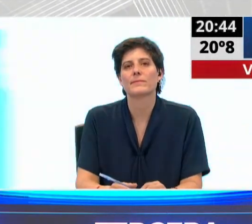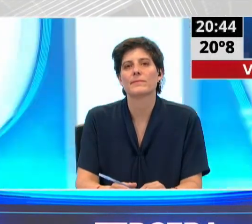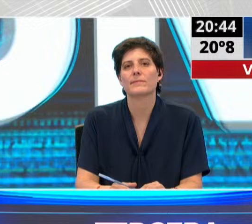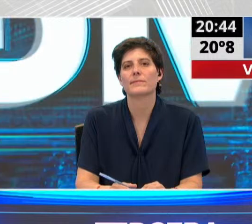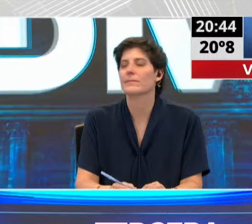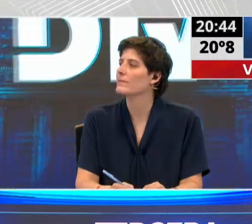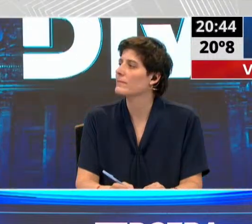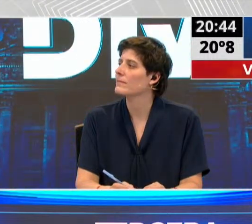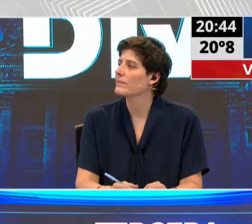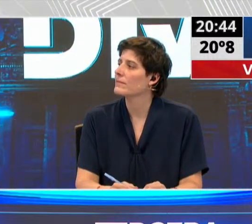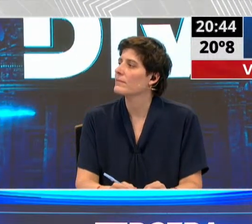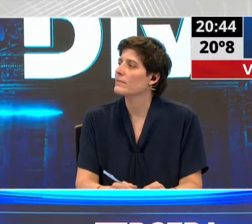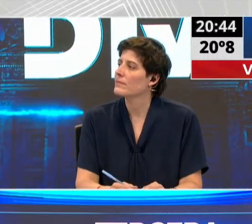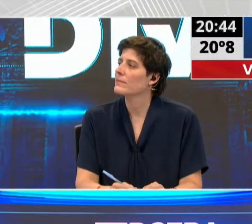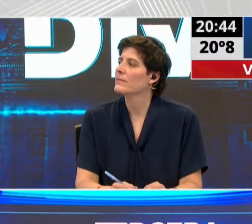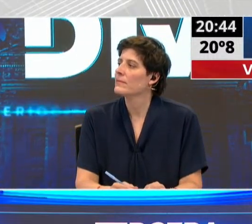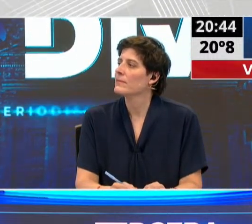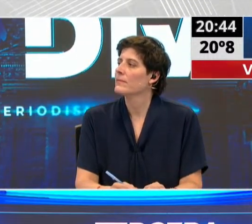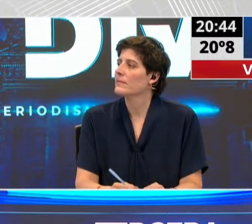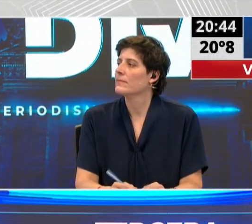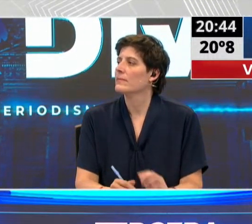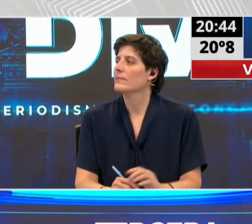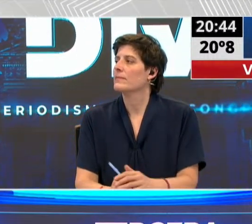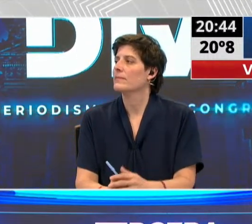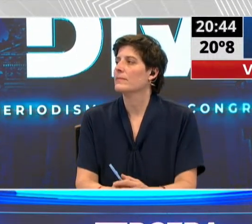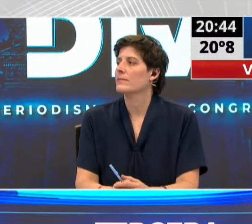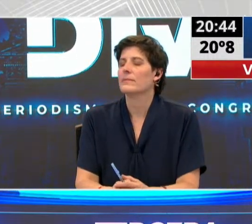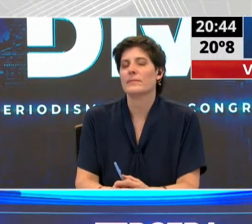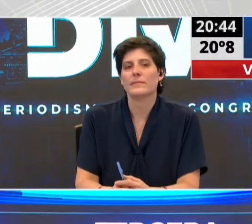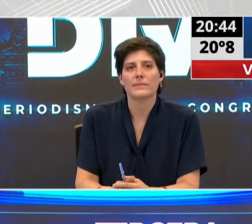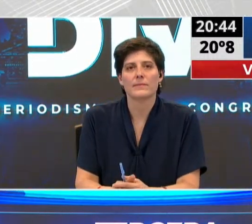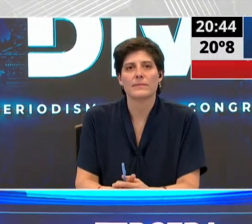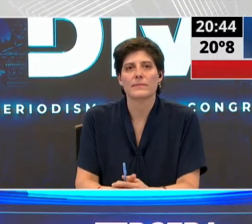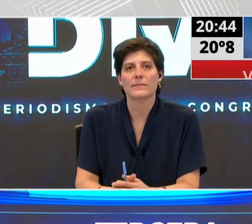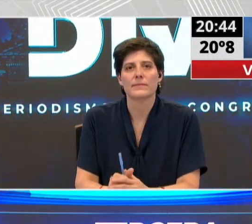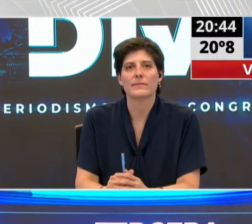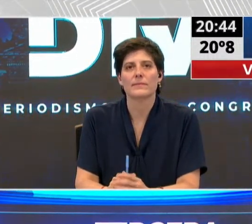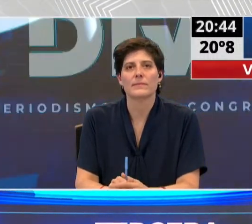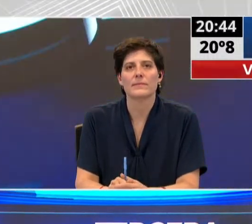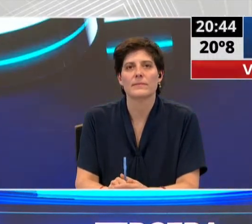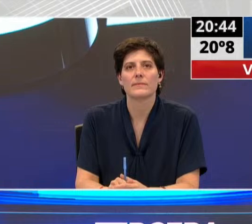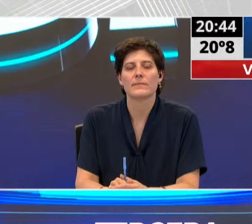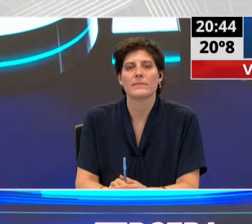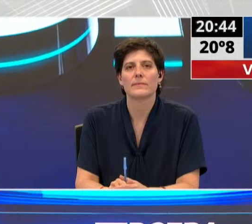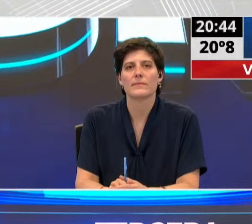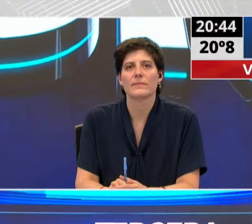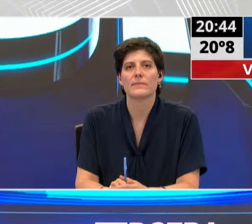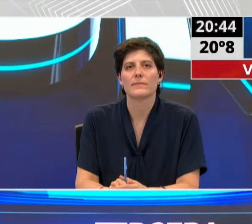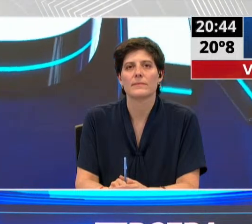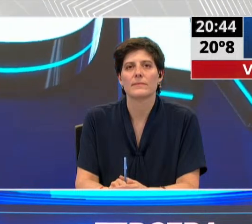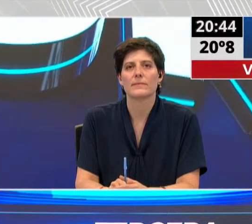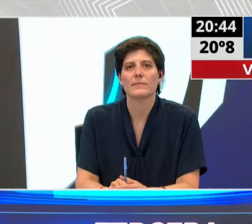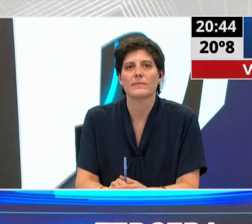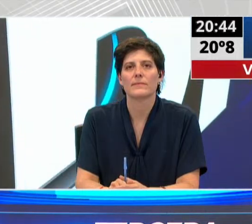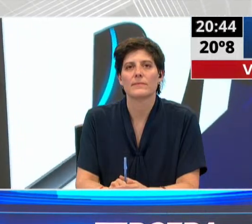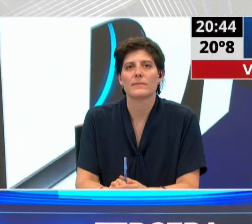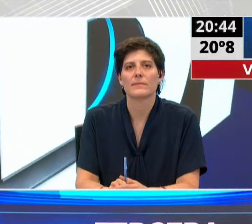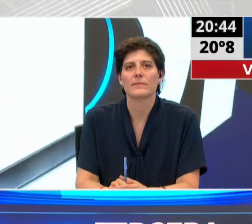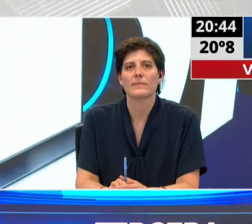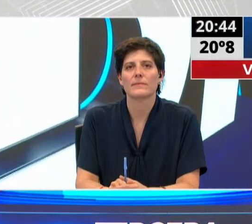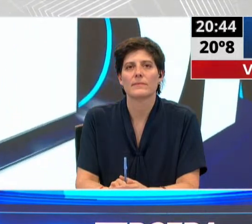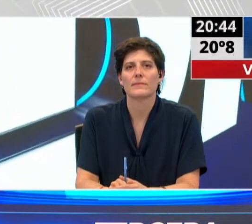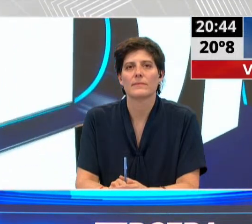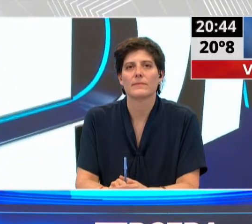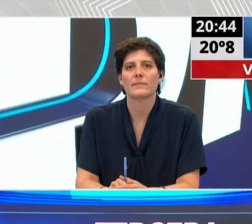que igual sigue manteniendo la primera minoría, y un momento en donde, bueno, también en estas últimas 48 horas contábamos que